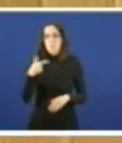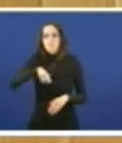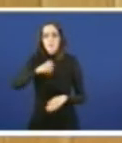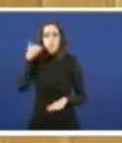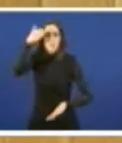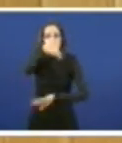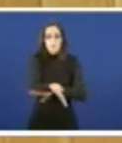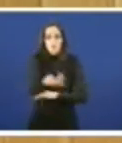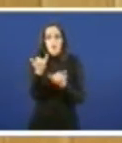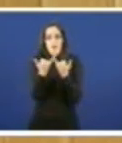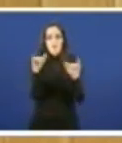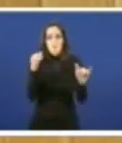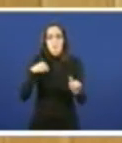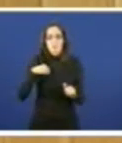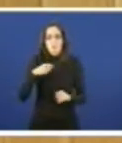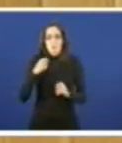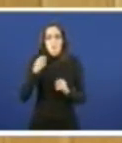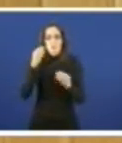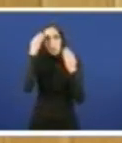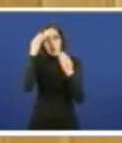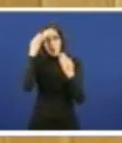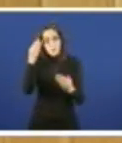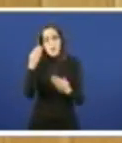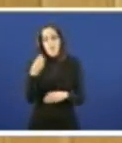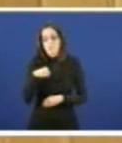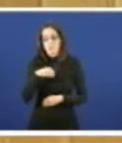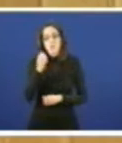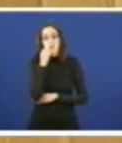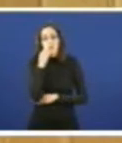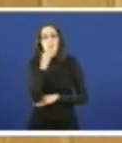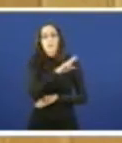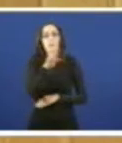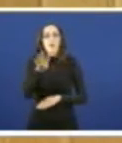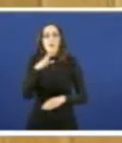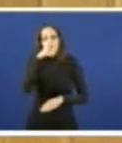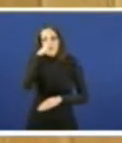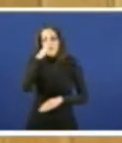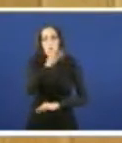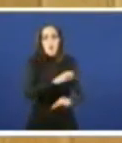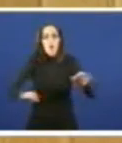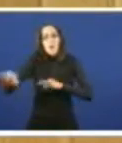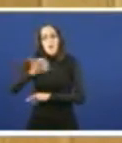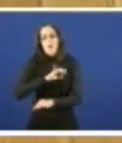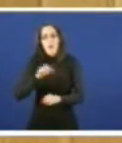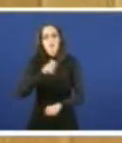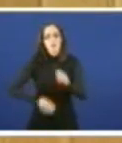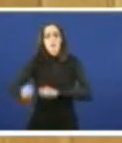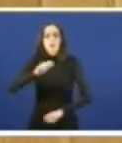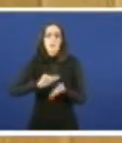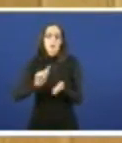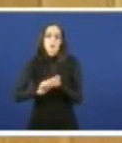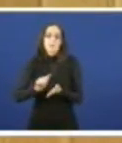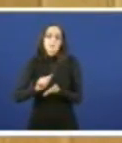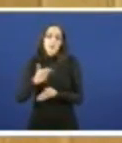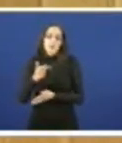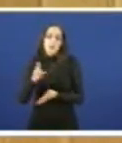acto en homenaxe a Rosalía de Castro o 24 de febreiro, organizado pola Asociación de Escritores en Lingua Galega, e